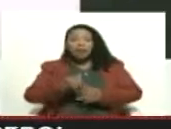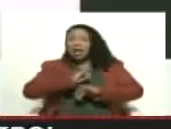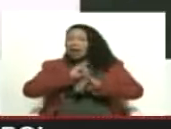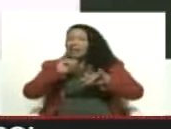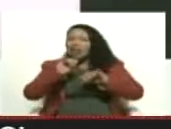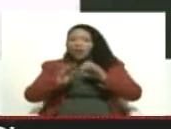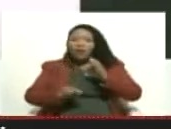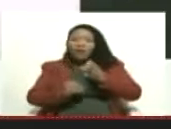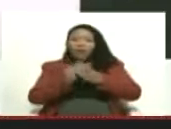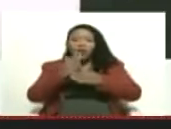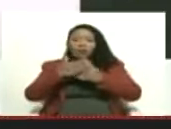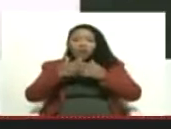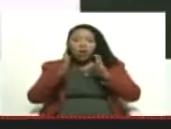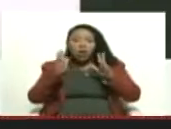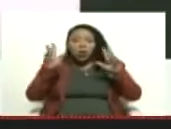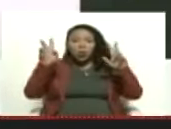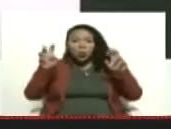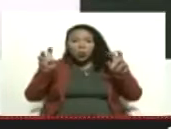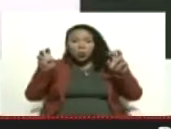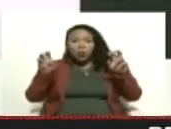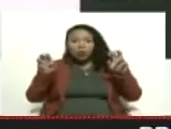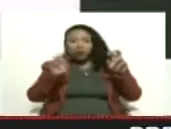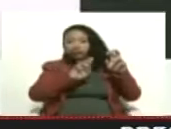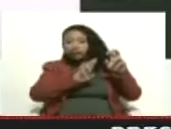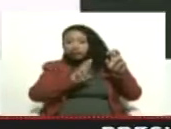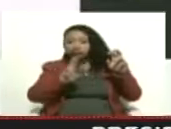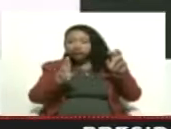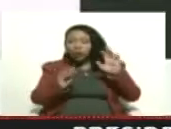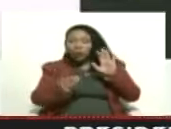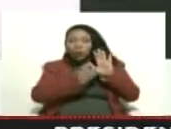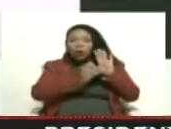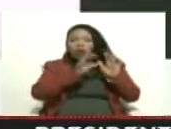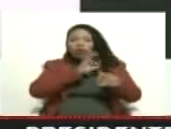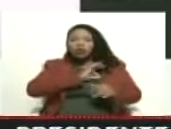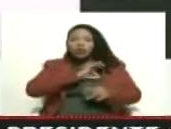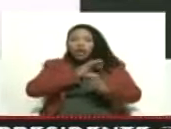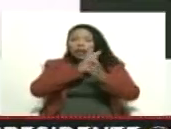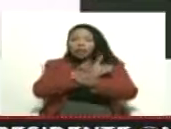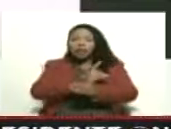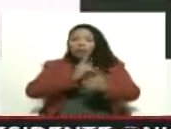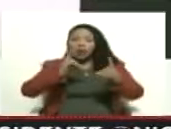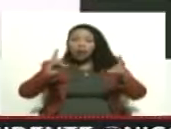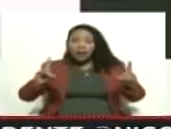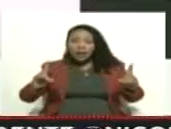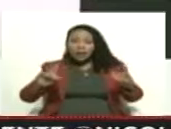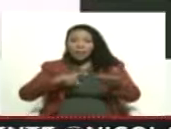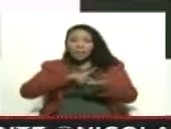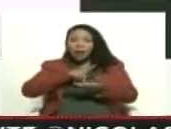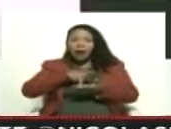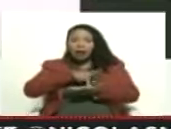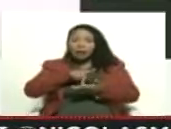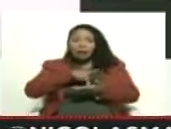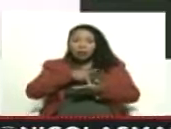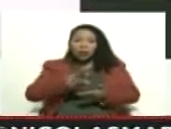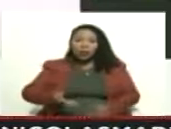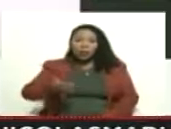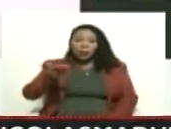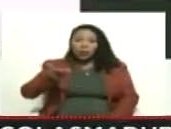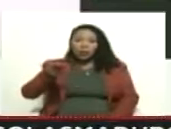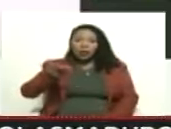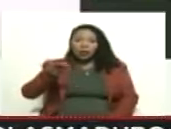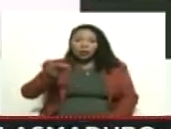refundar la república para establecer una sociedad democrática participativa y